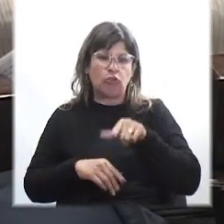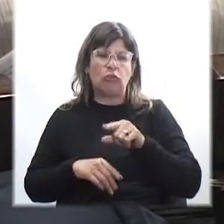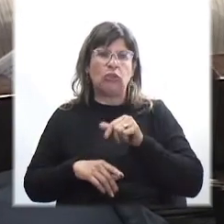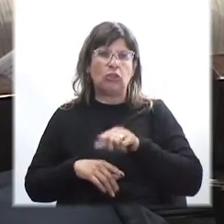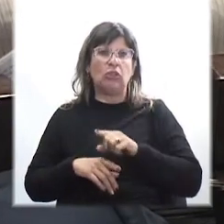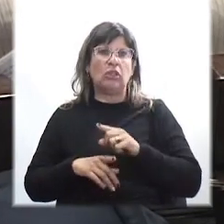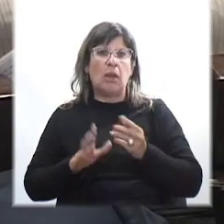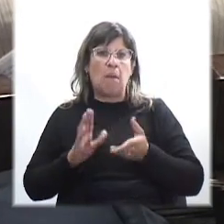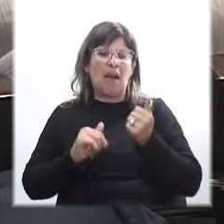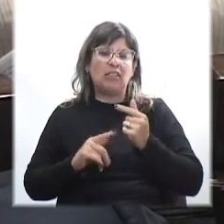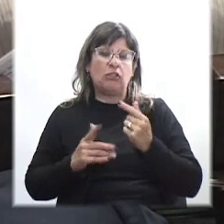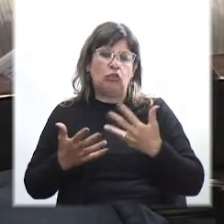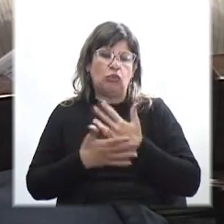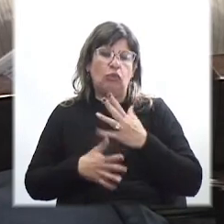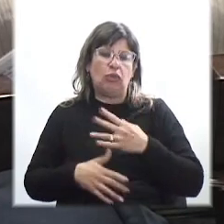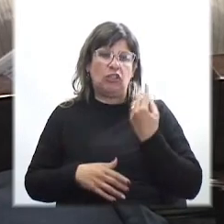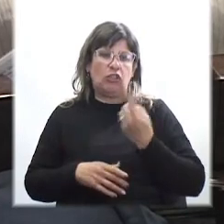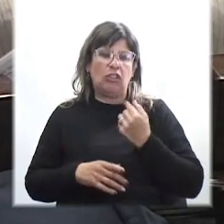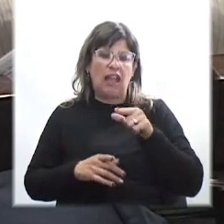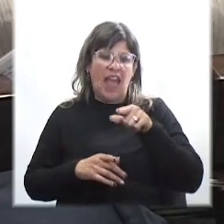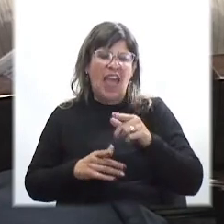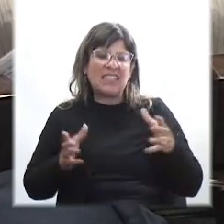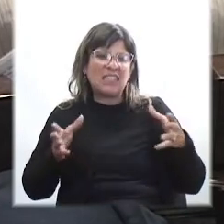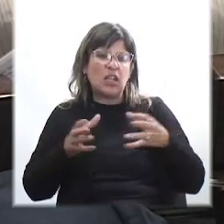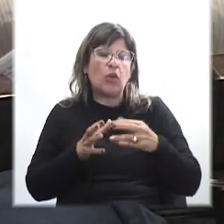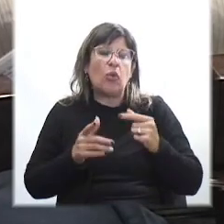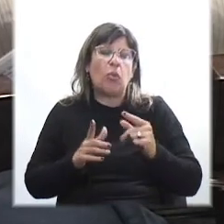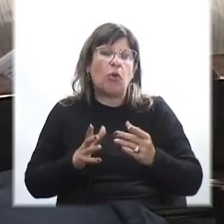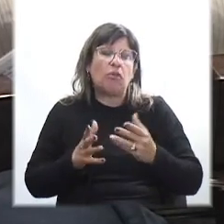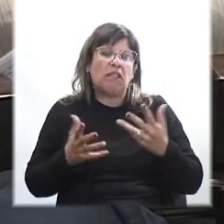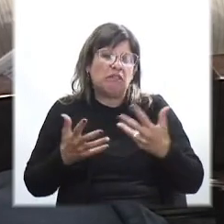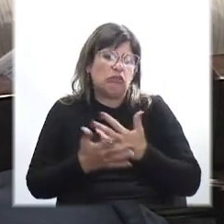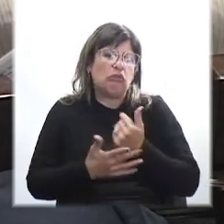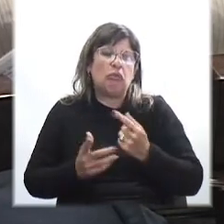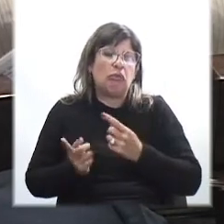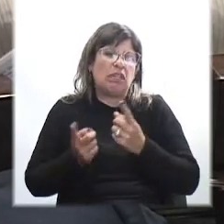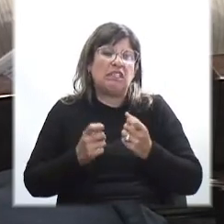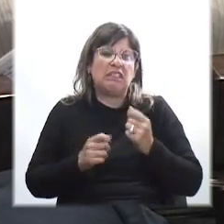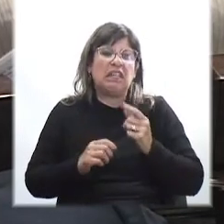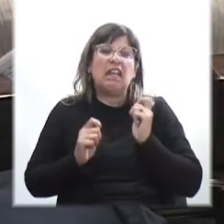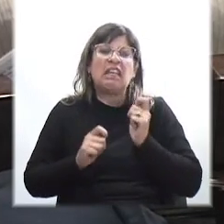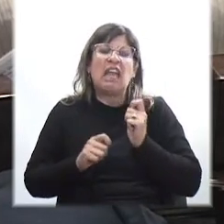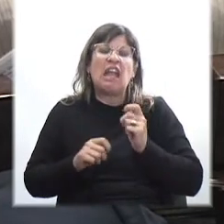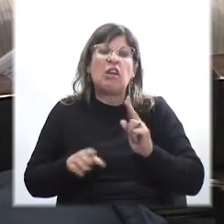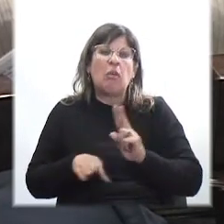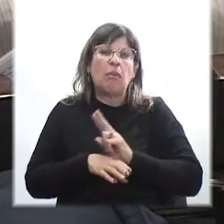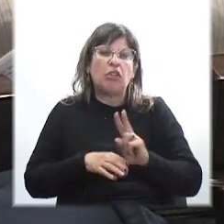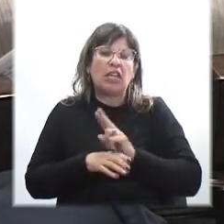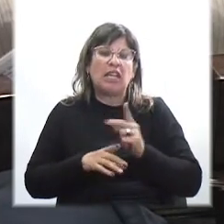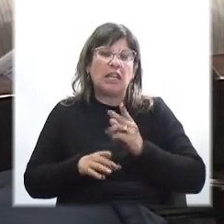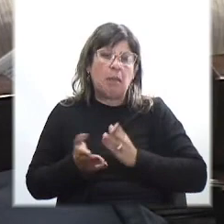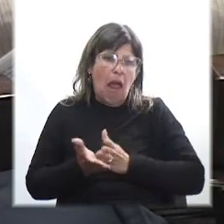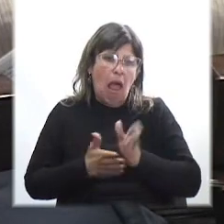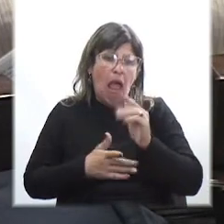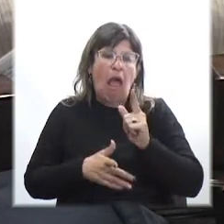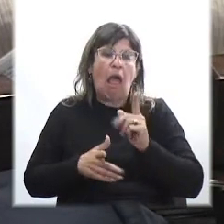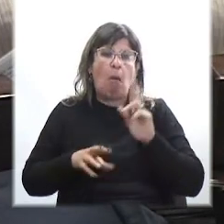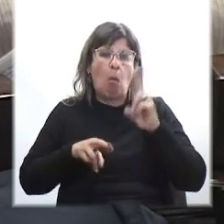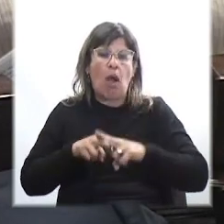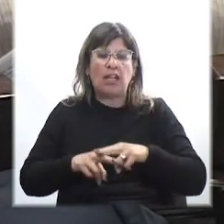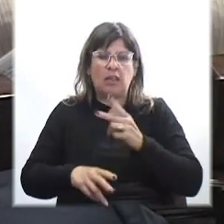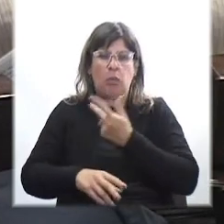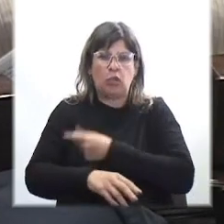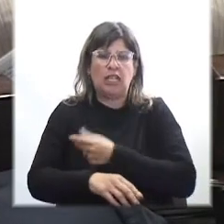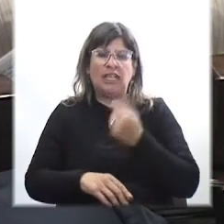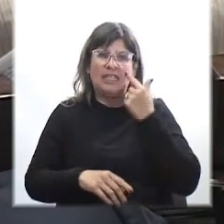Muchos más sufren soledad. A esta población tan frágil y vulnerable, ¿quién los va a proteger de ser conducidos a la muerte por la eutanasia?